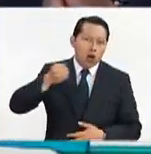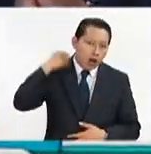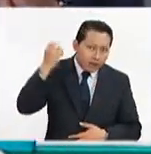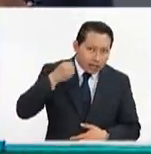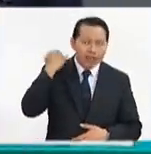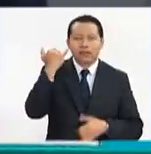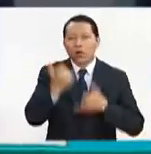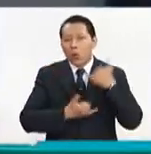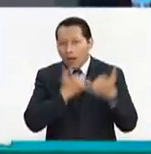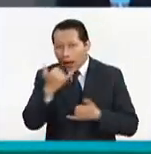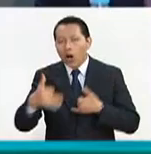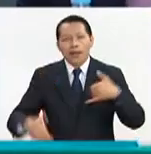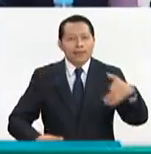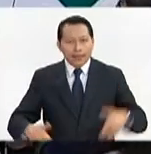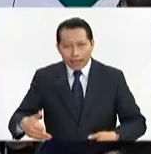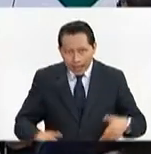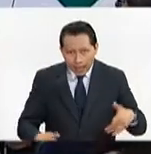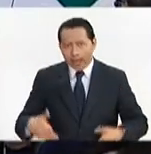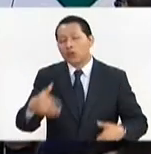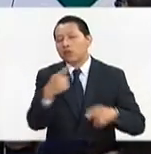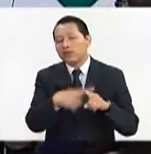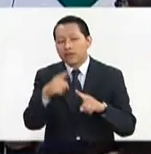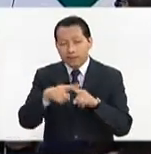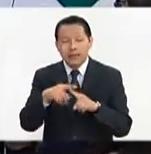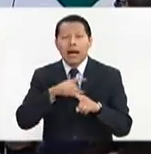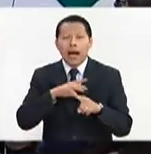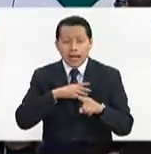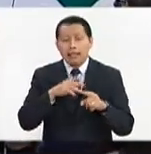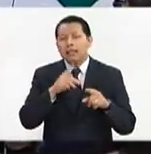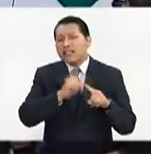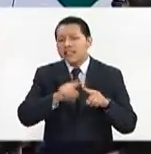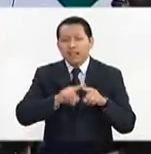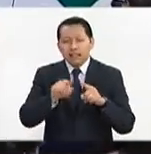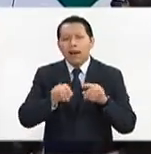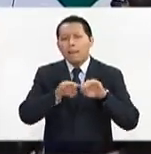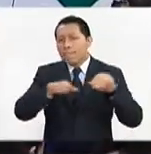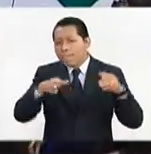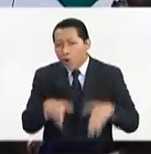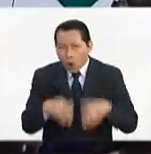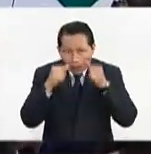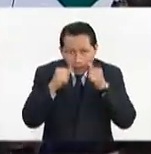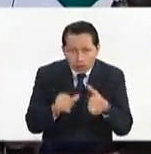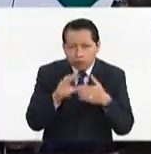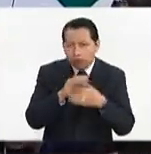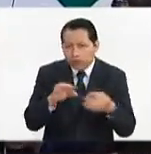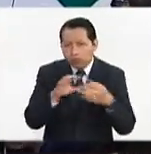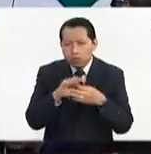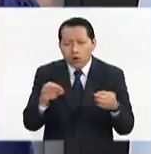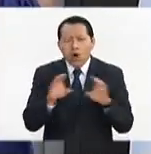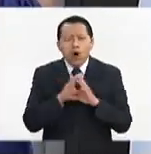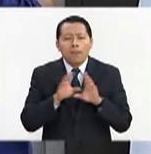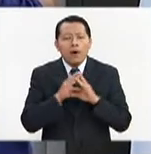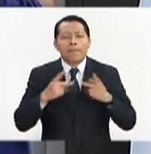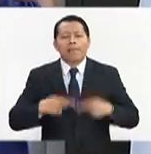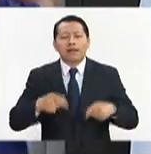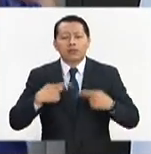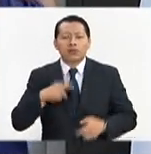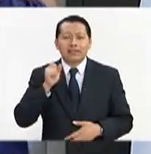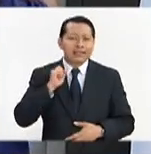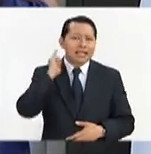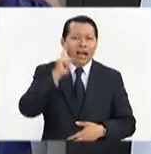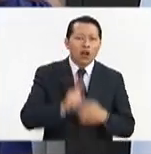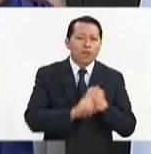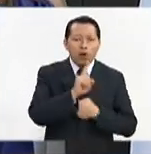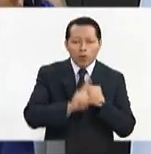juegos, obras de teatro y en esta ocasión se contará con diversos módulos de atención especializada en diversos rubros a personas que hayan resultado